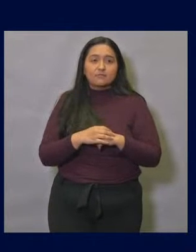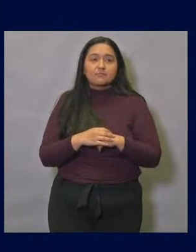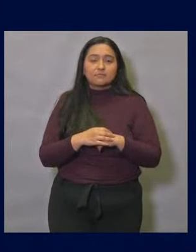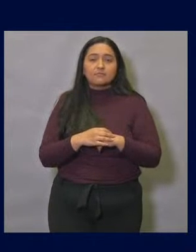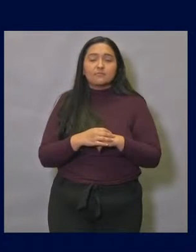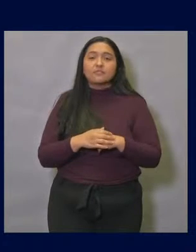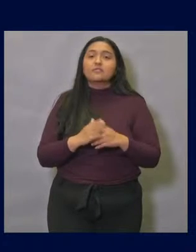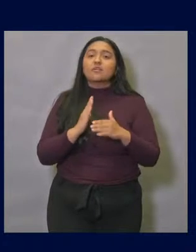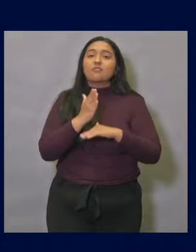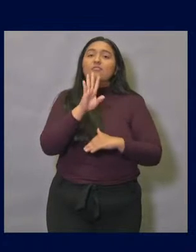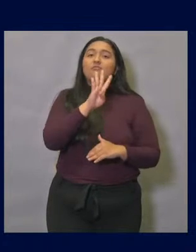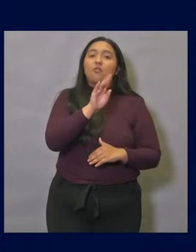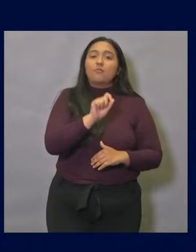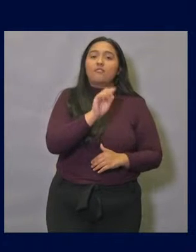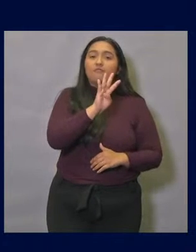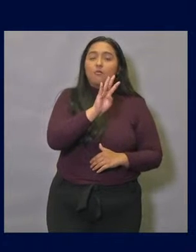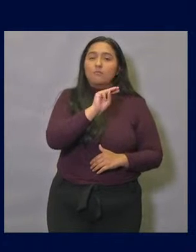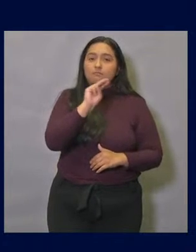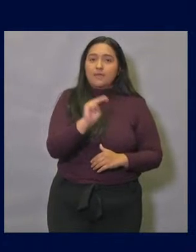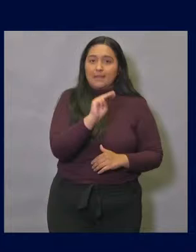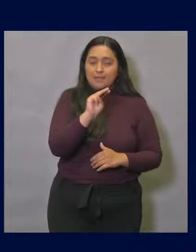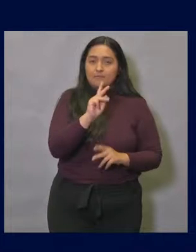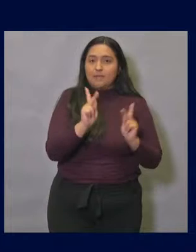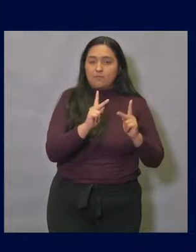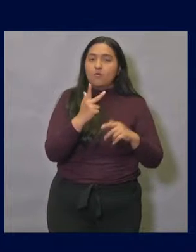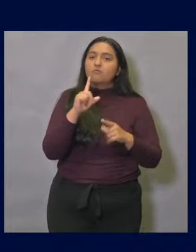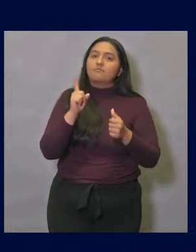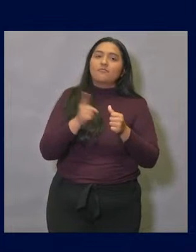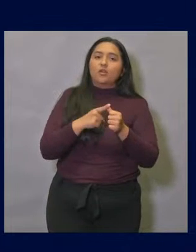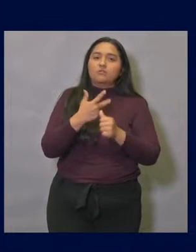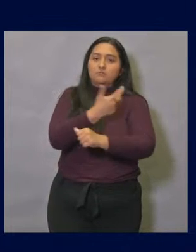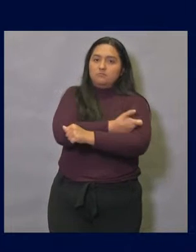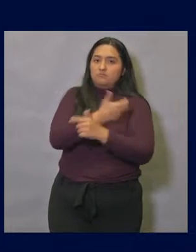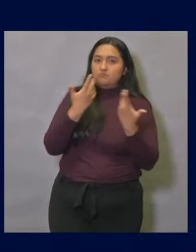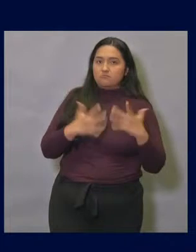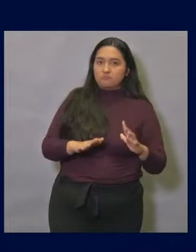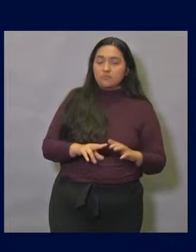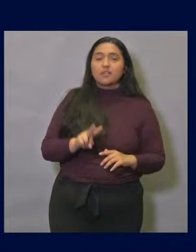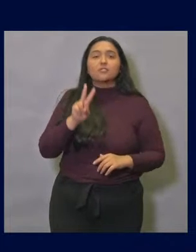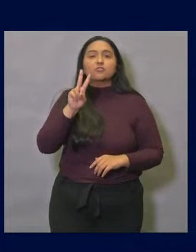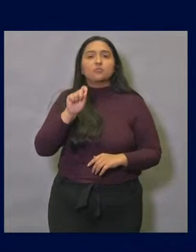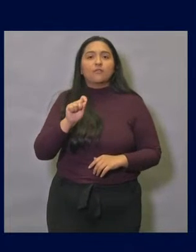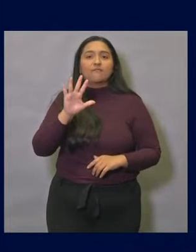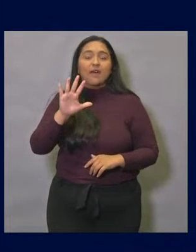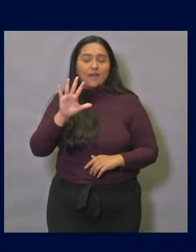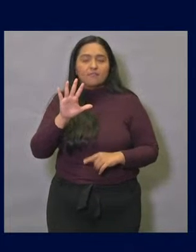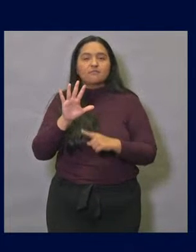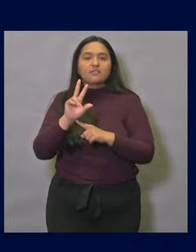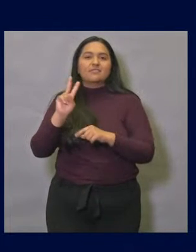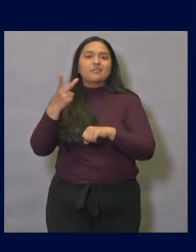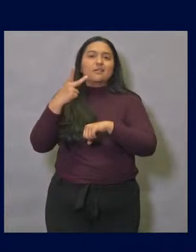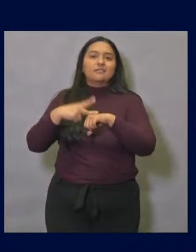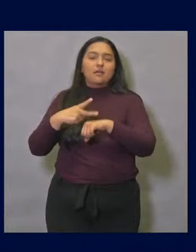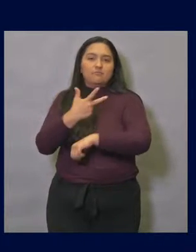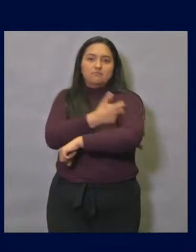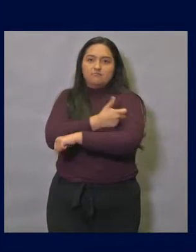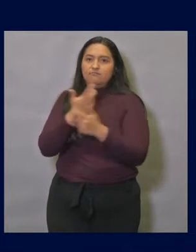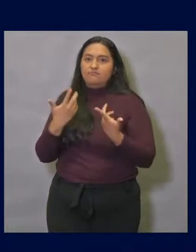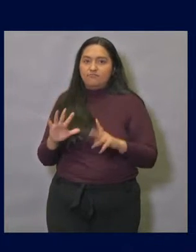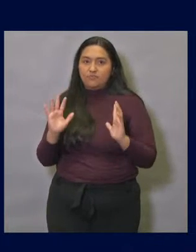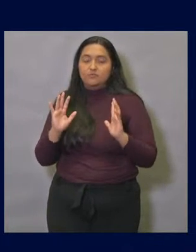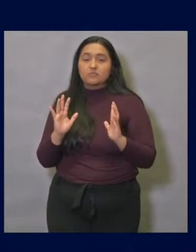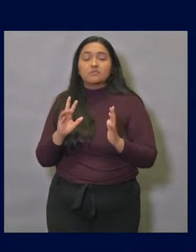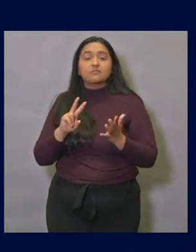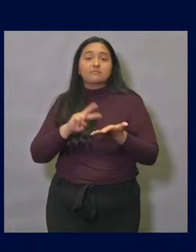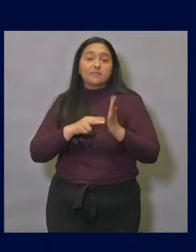de 4.4 millones fueron primeras dosis y más de 2.5 millones fueron segundas dosis. Esto significa